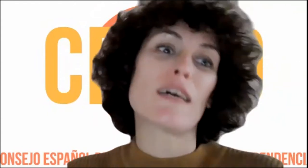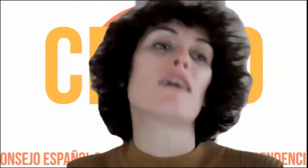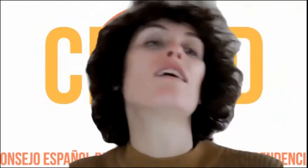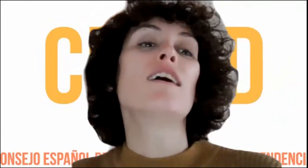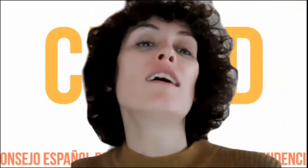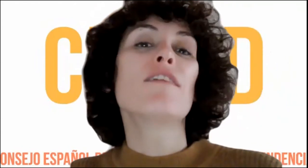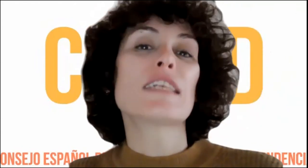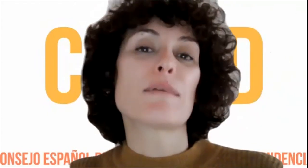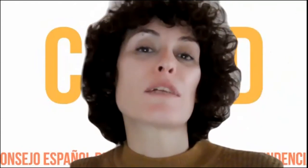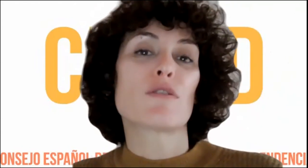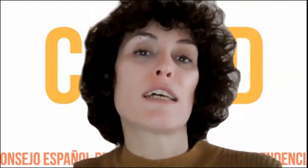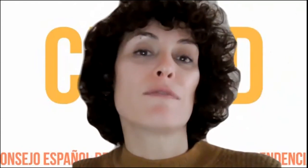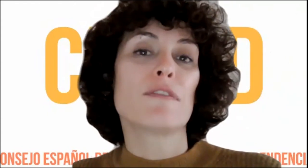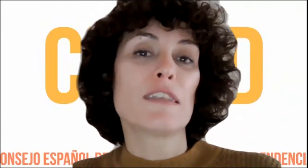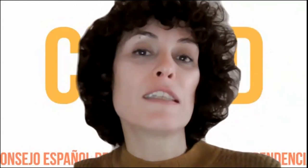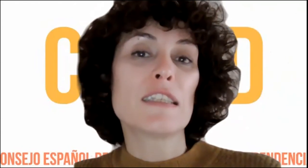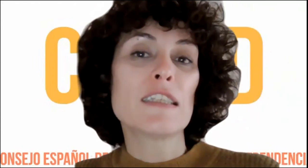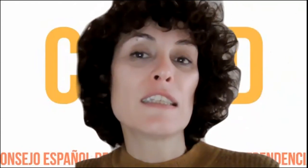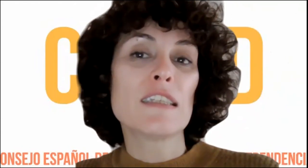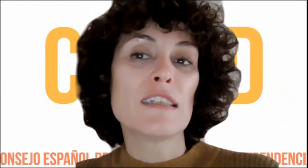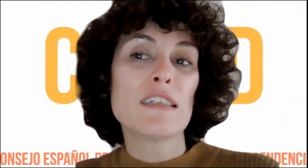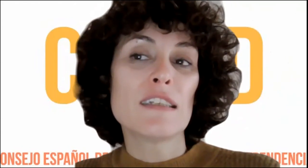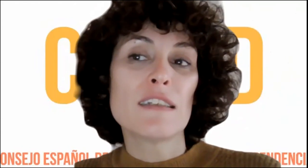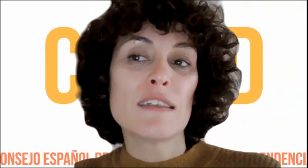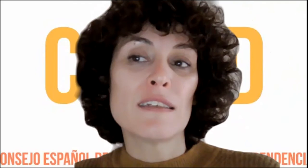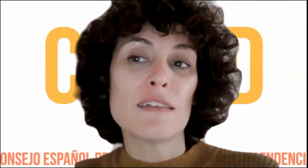entorno de esa persona.